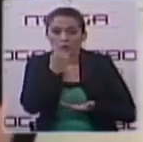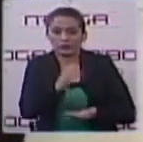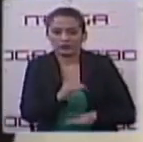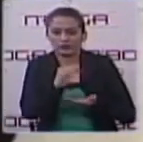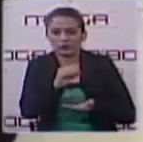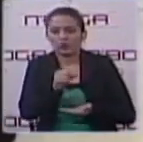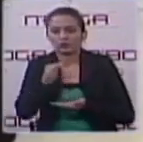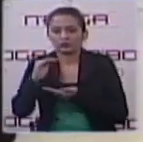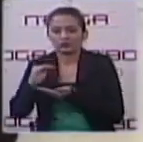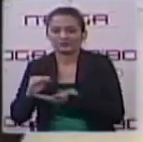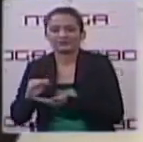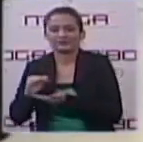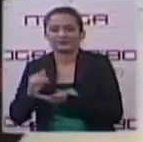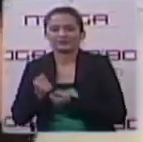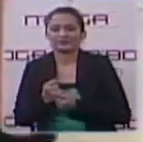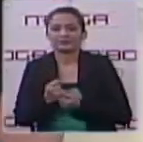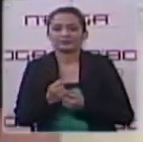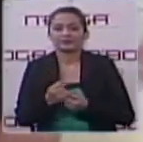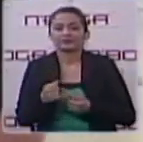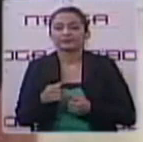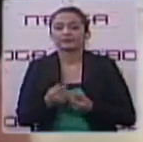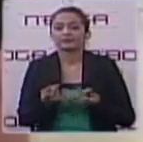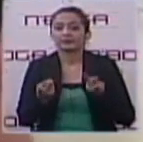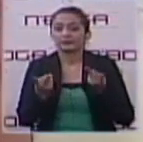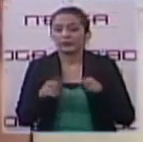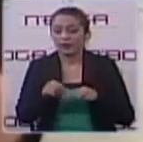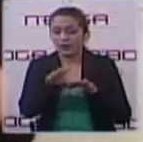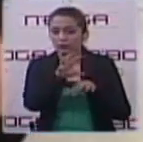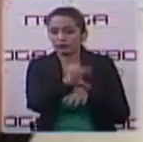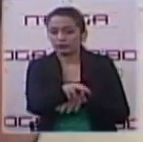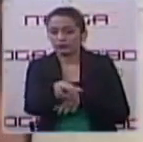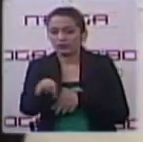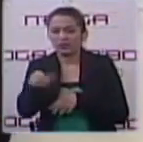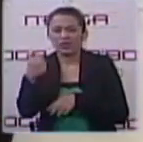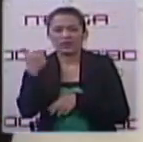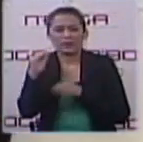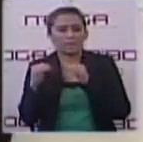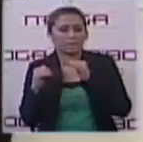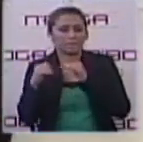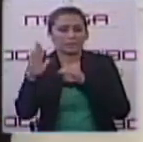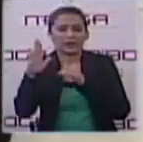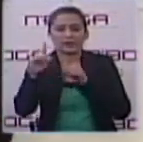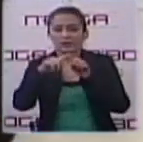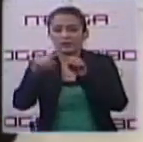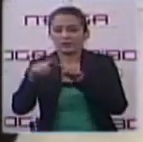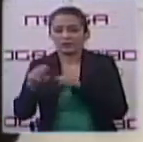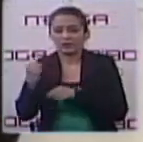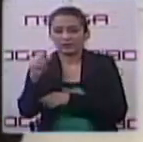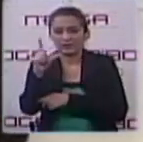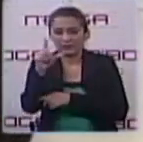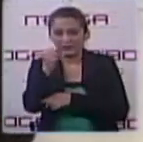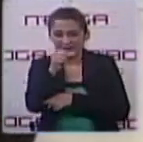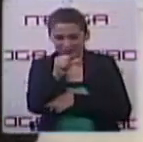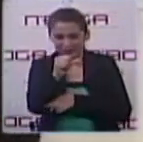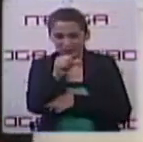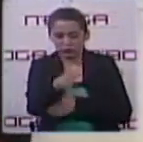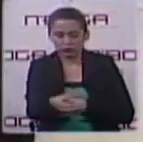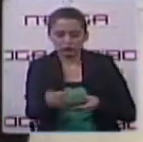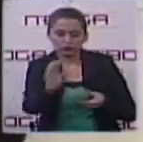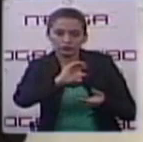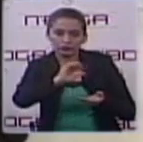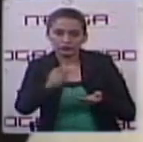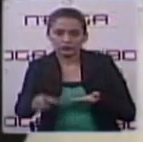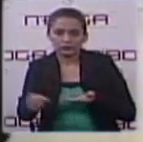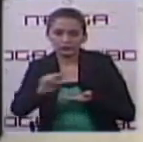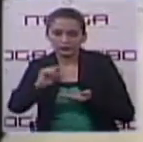eh dos tipos de salsa dentro de nuestras 10 diferentes más de 10 diferentes tipos de salsa tenemos desde salsas